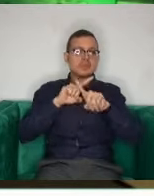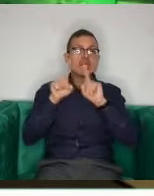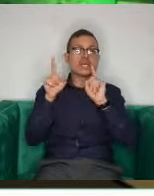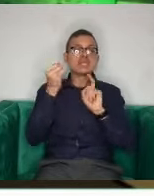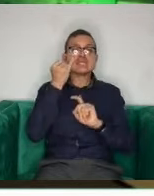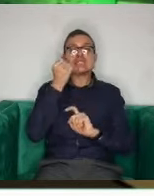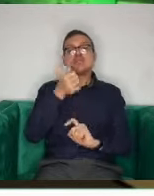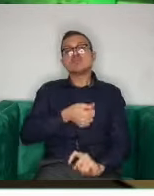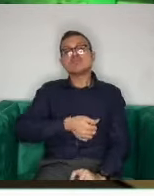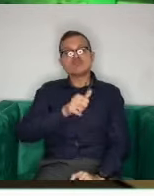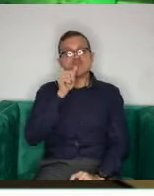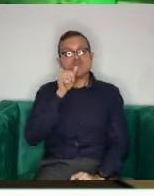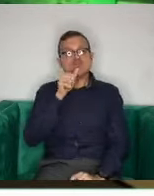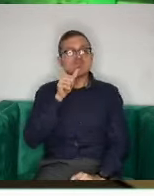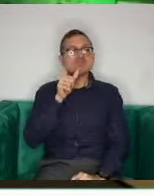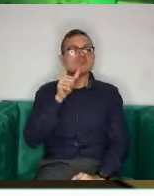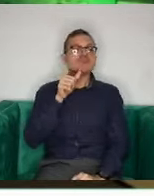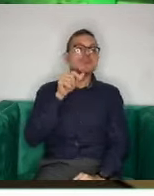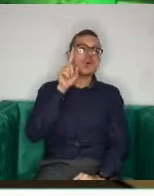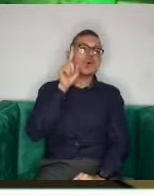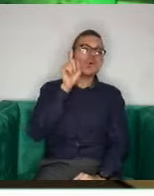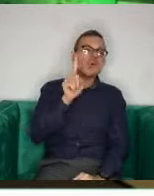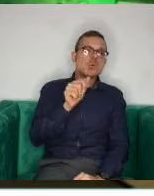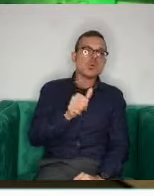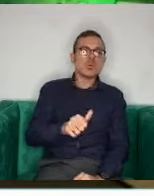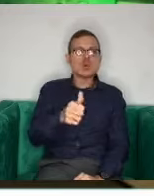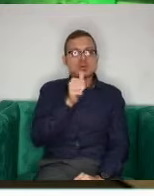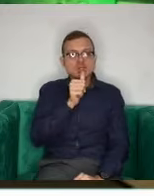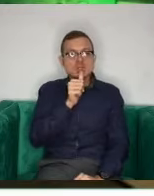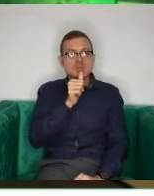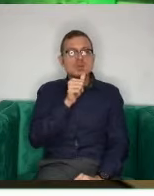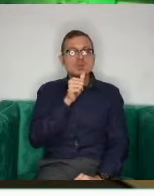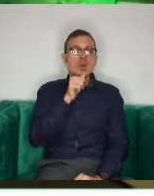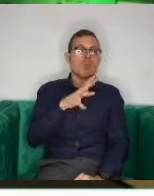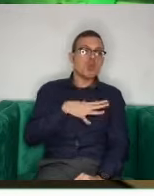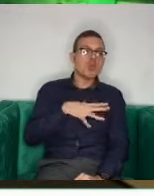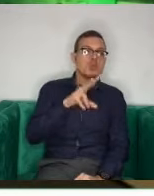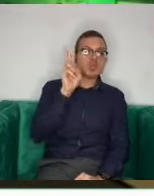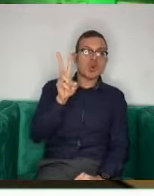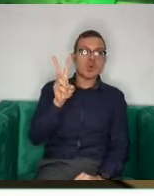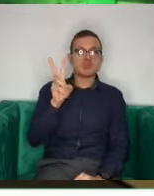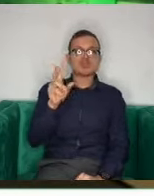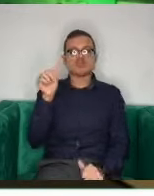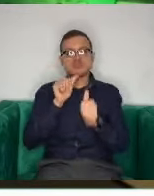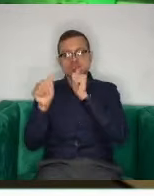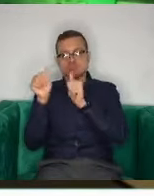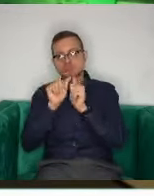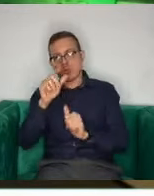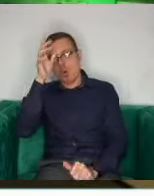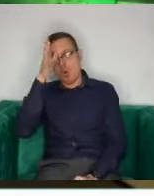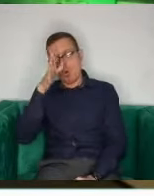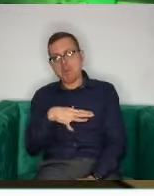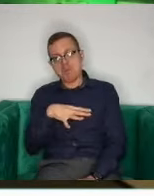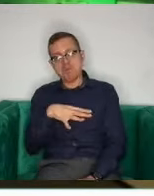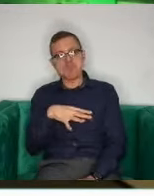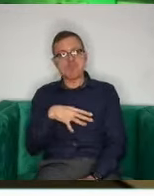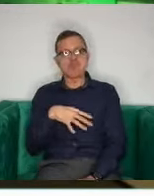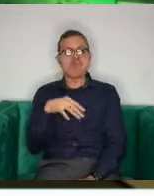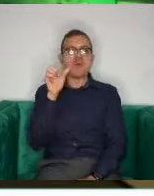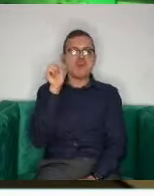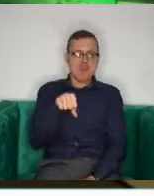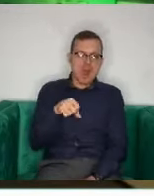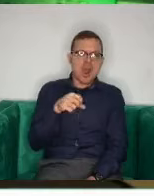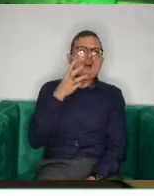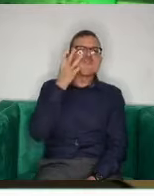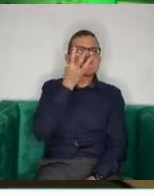mujer y dos tragos al día para varón solamente. Vino, me imagino. Puede ser vino, que tiene muchos